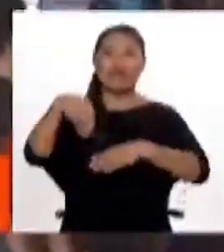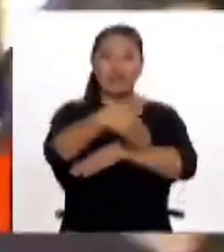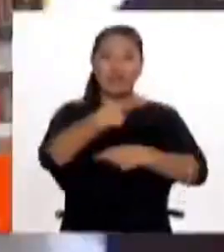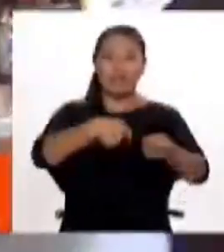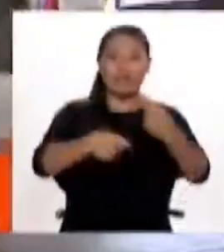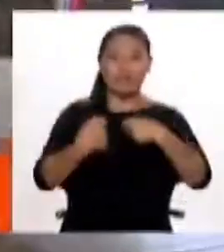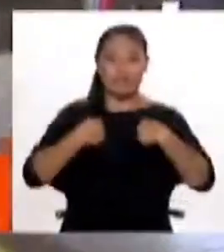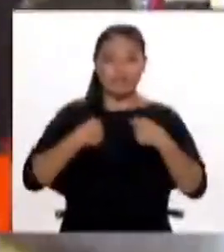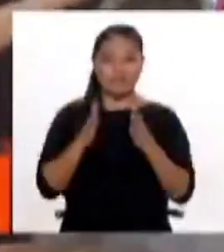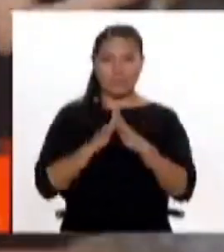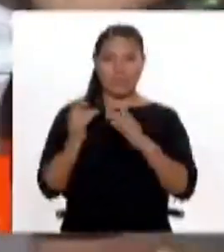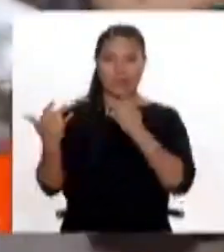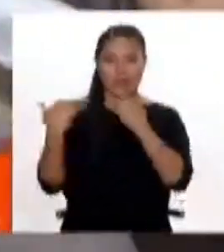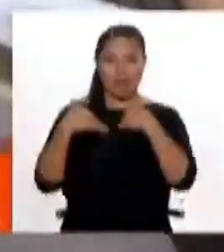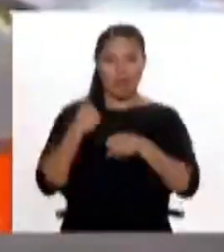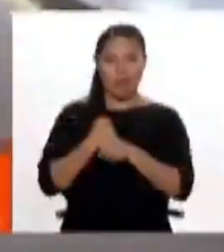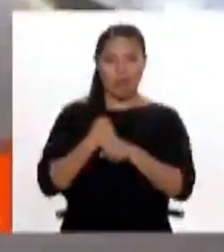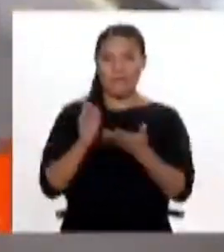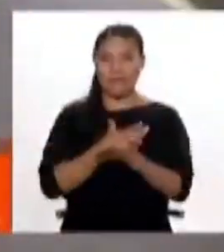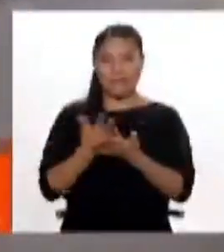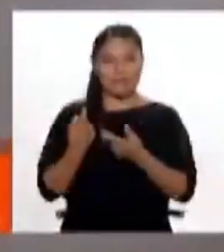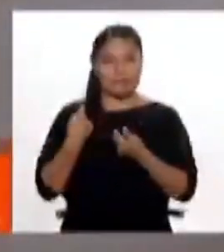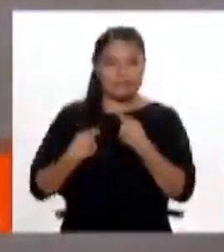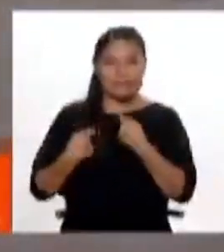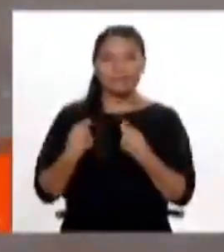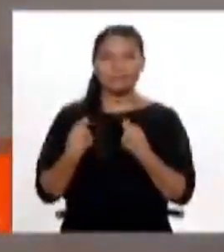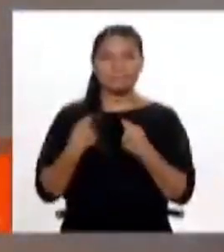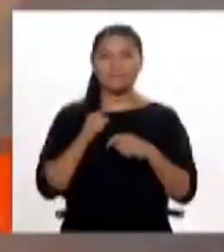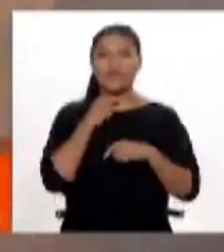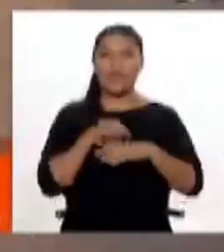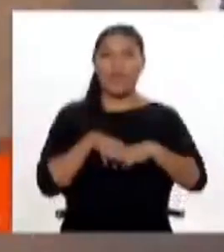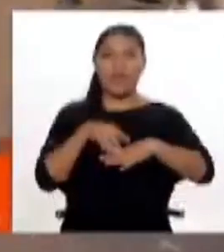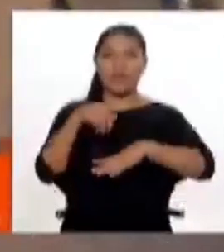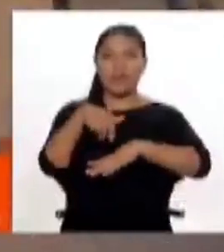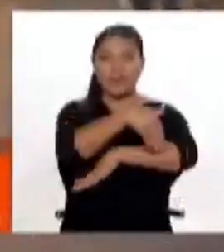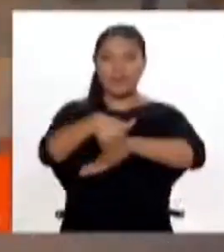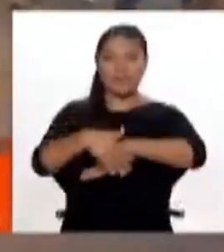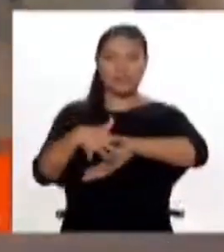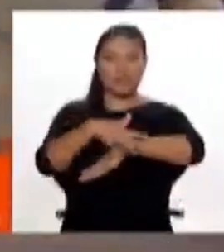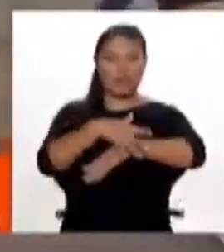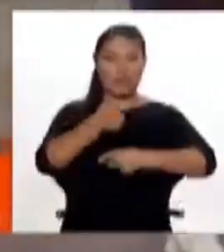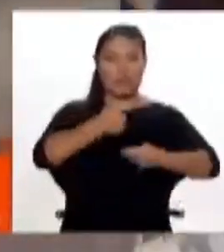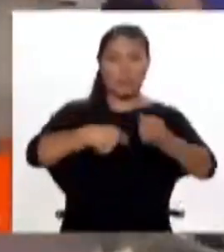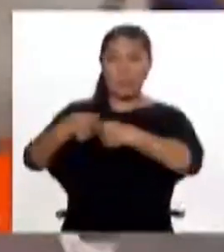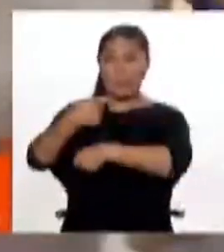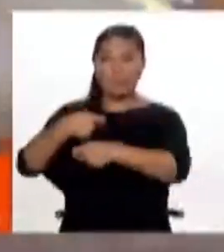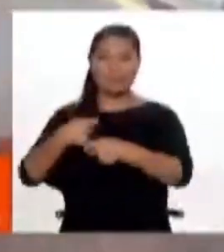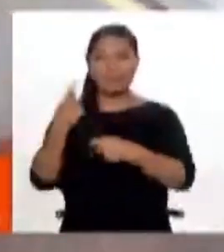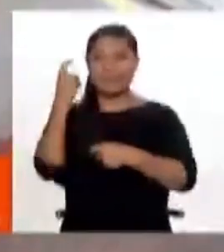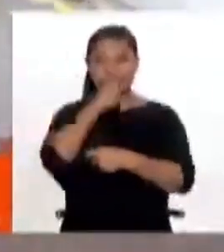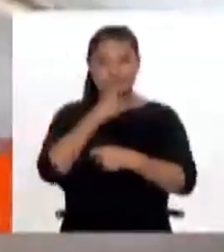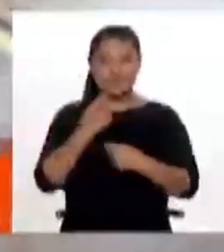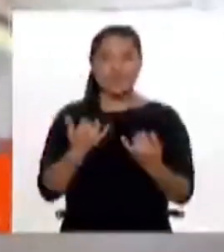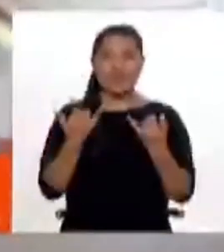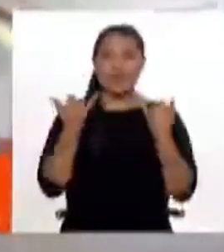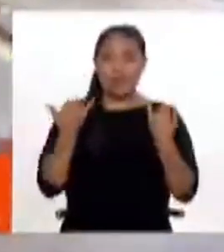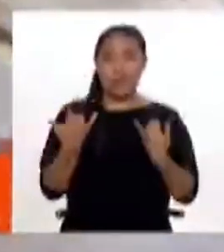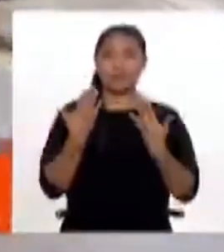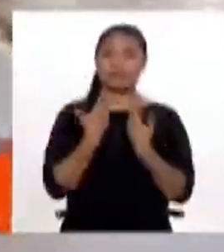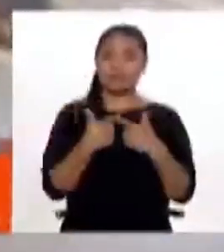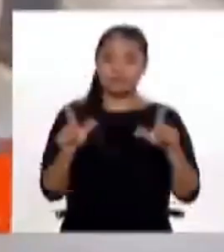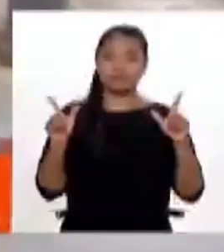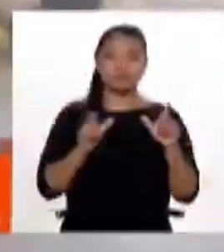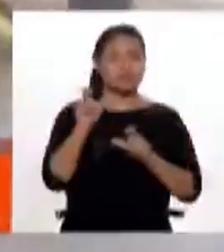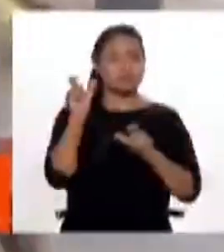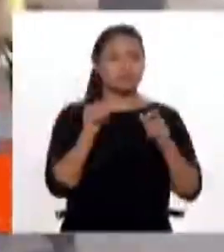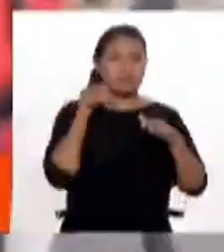tema de competir con los ambulantes que se encontraban en la vía pública, además que no dejaban que las personas ingresen a las tiendas, y ahora vemos que sí, hay más público en las